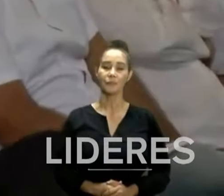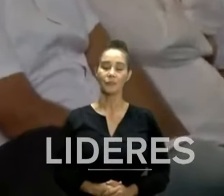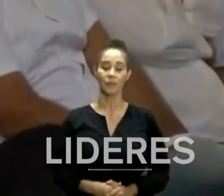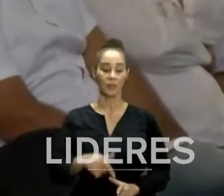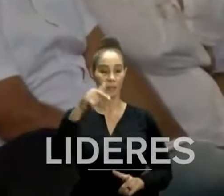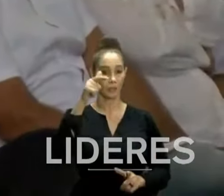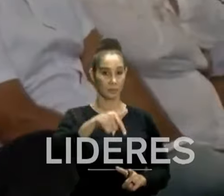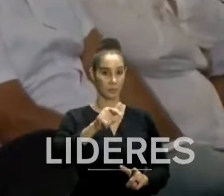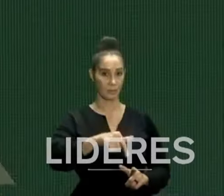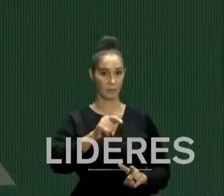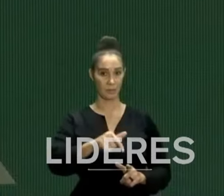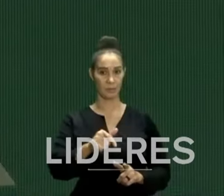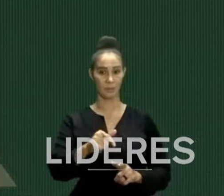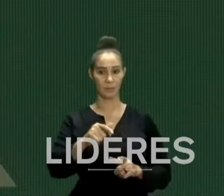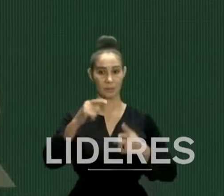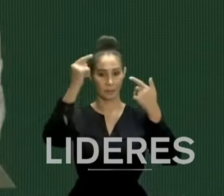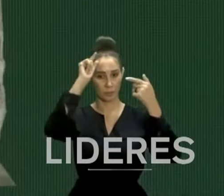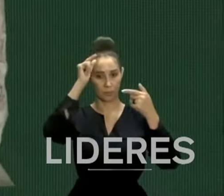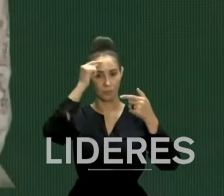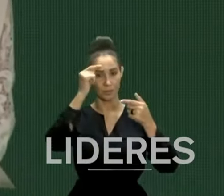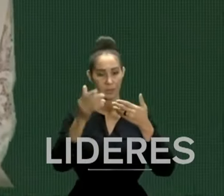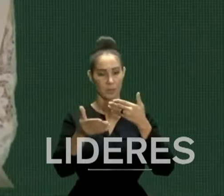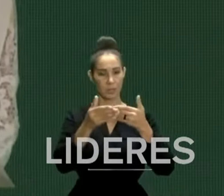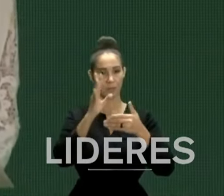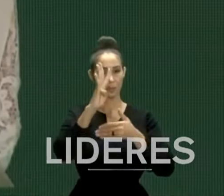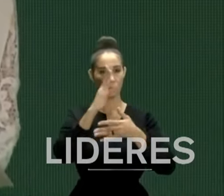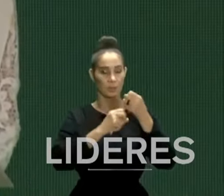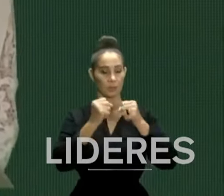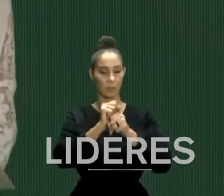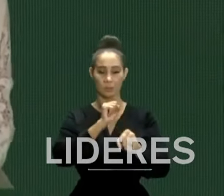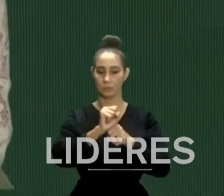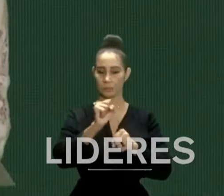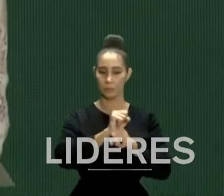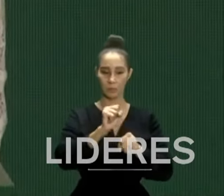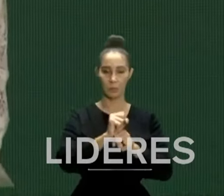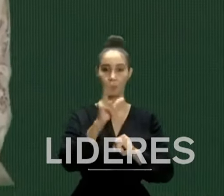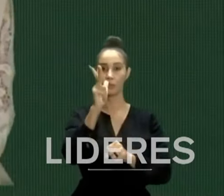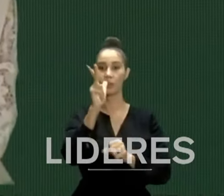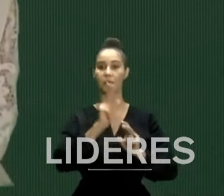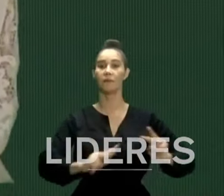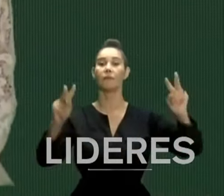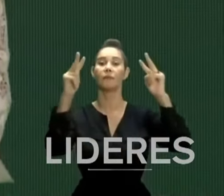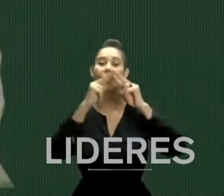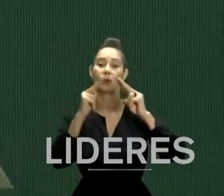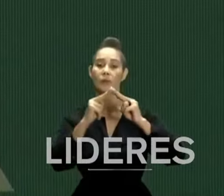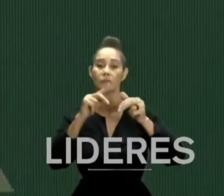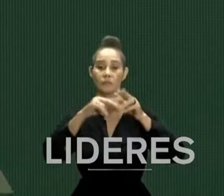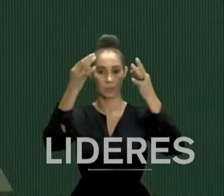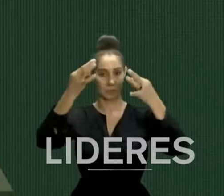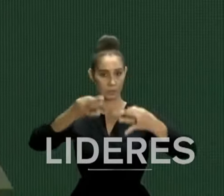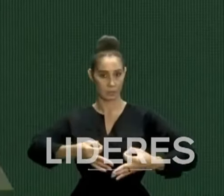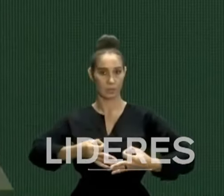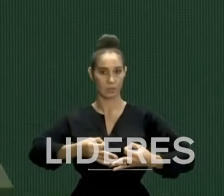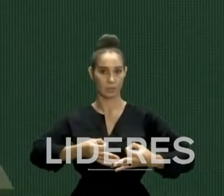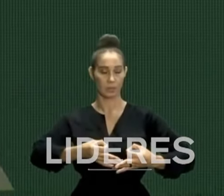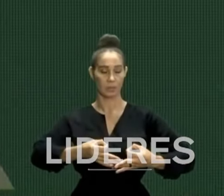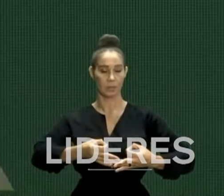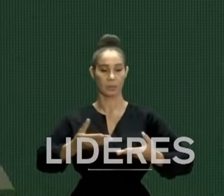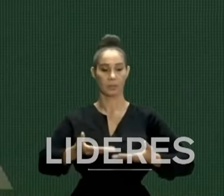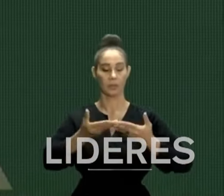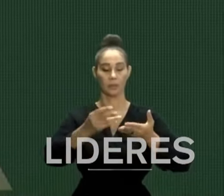en esta gestión de casi 4 años, hemos trabajado sobre la base de 3 valores. La dignidad,